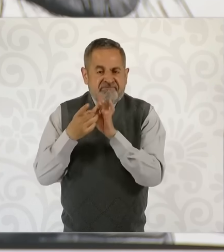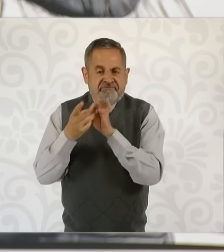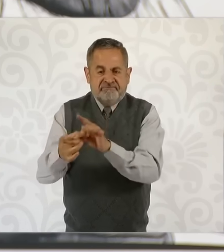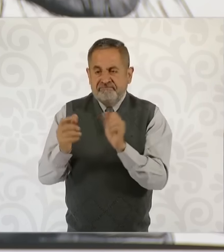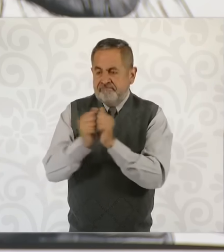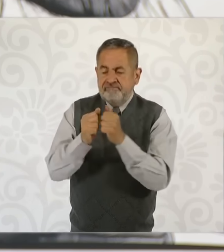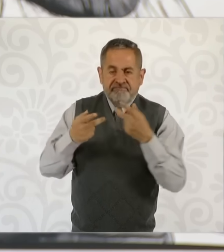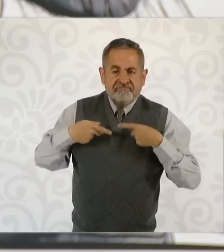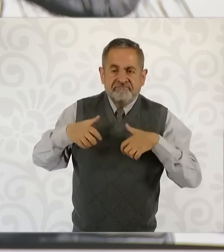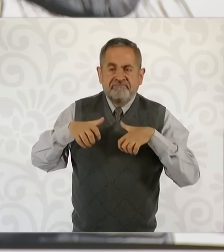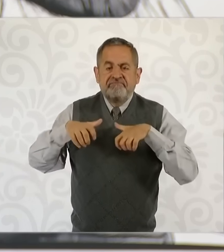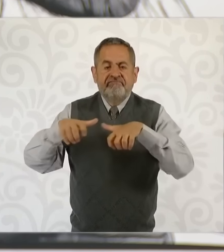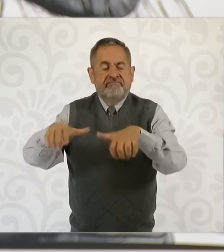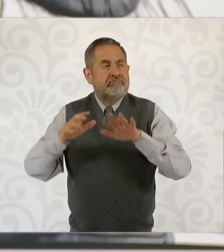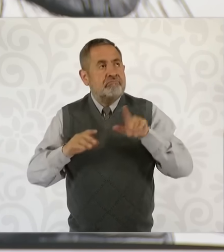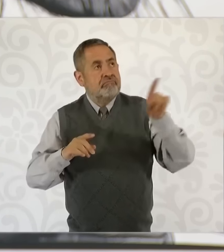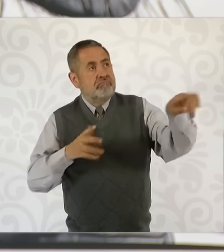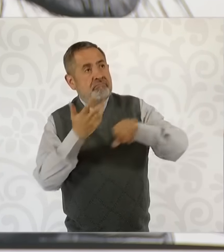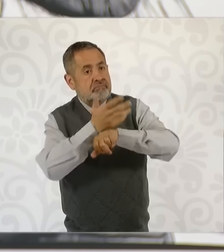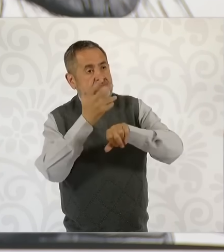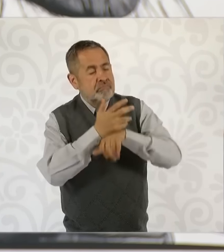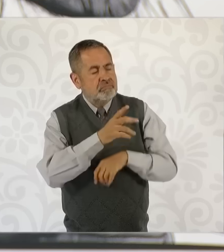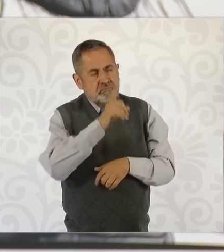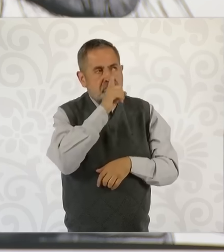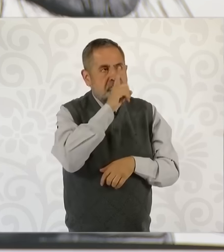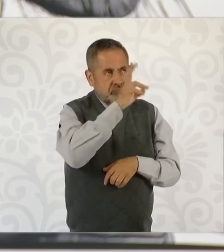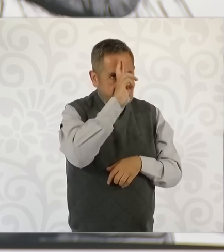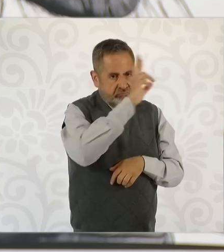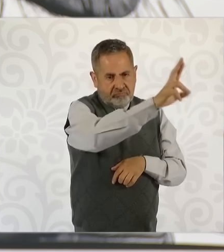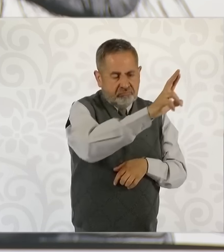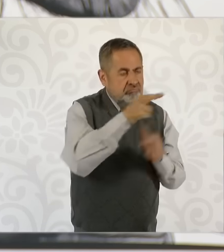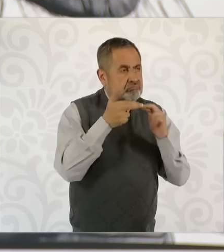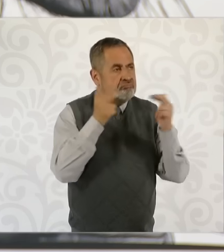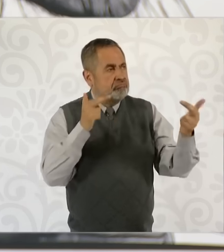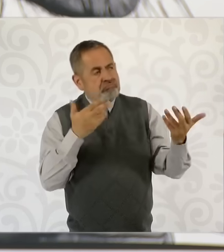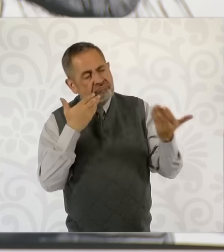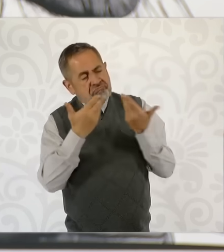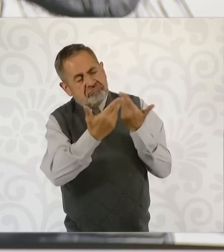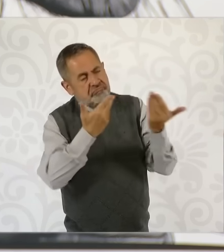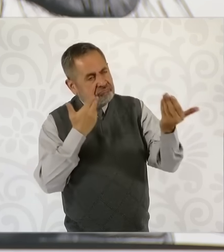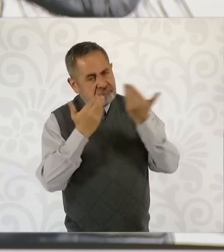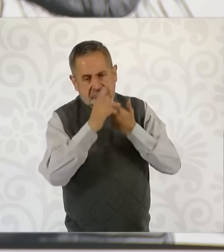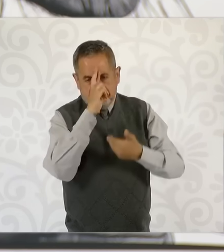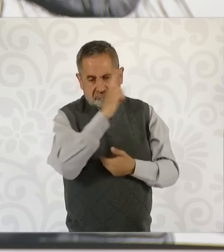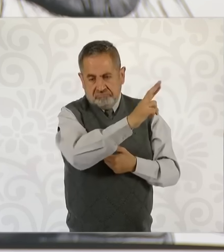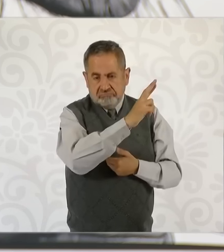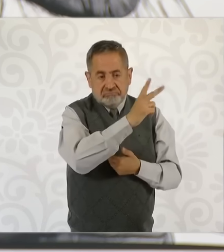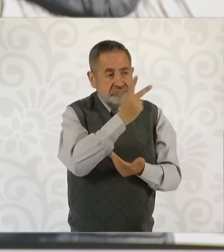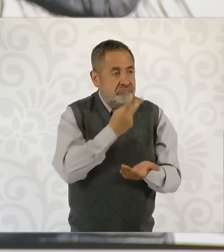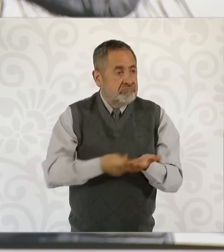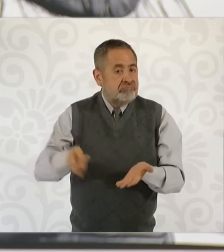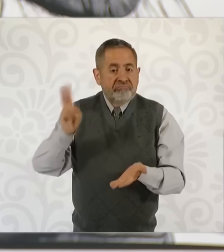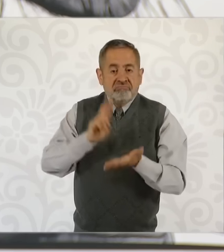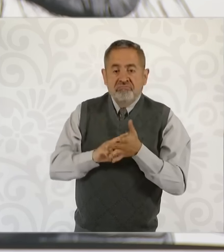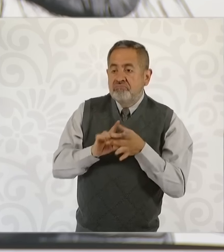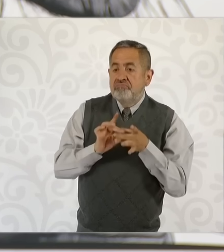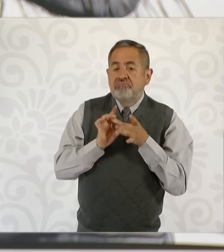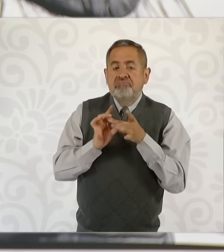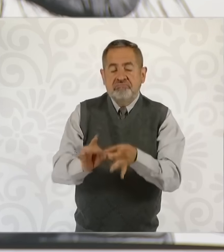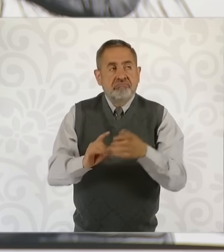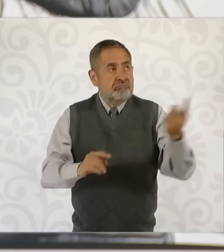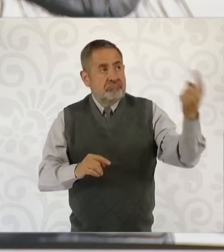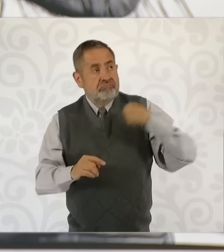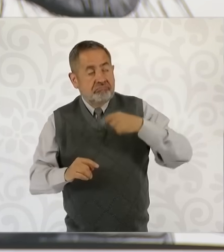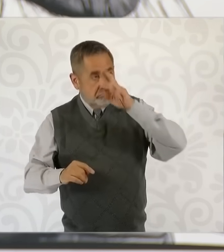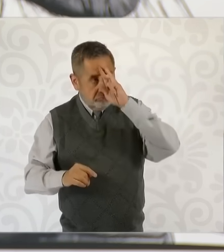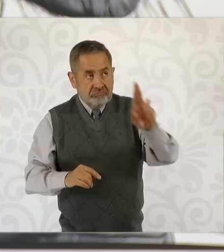cordial, de respeto con los Estados Unidos, y al mismo tiempo pedir una relación de respeto con